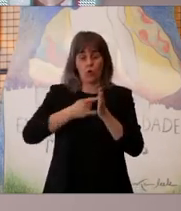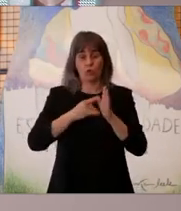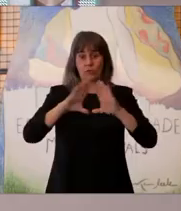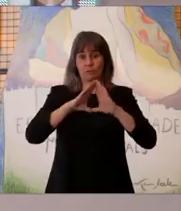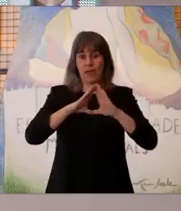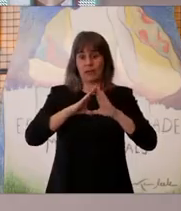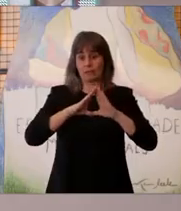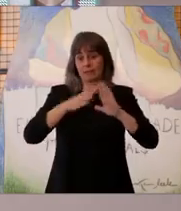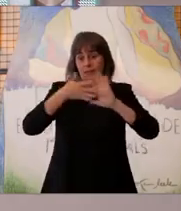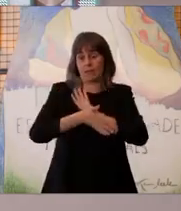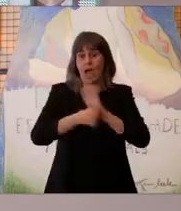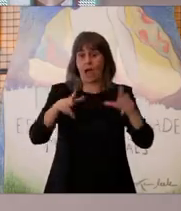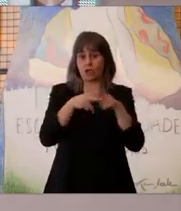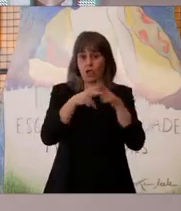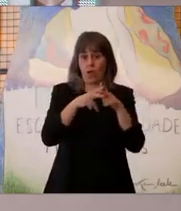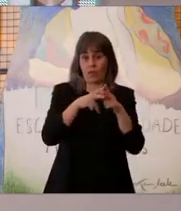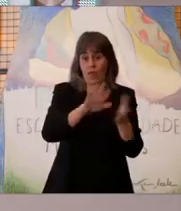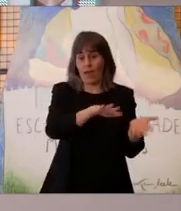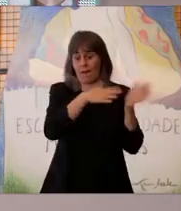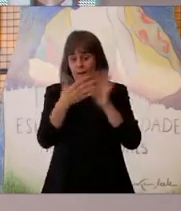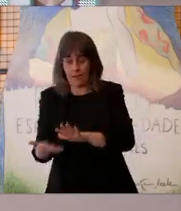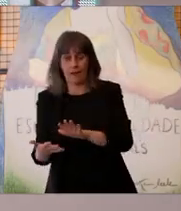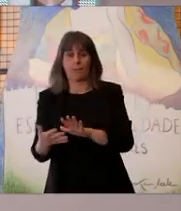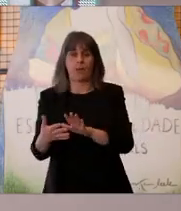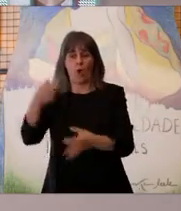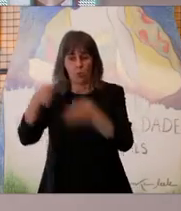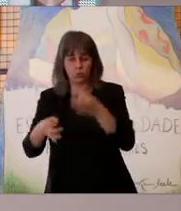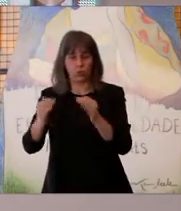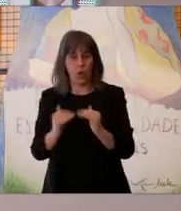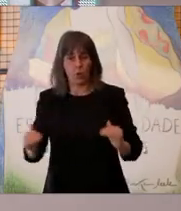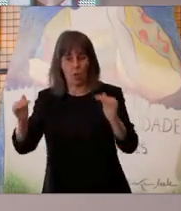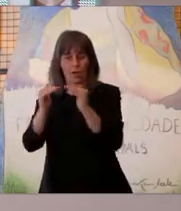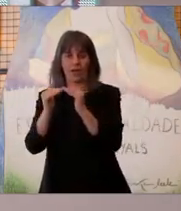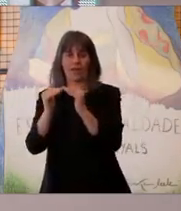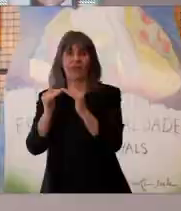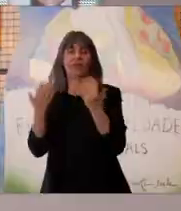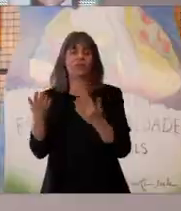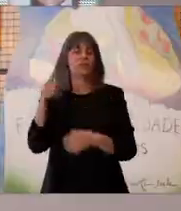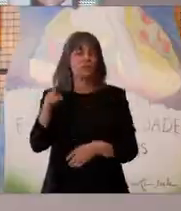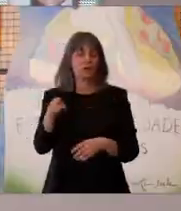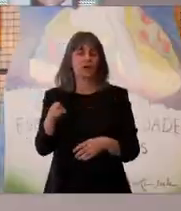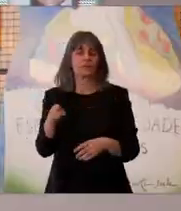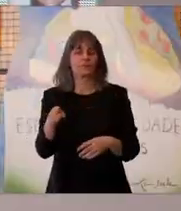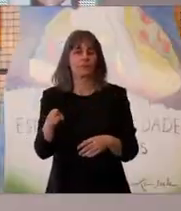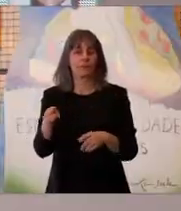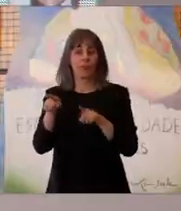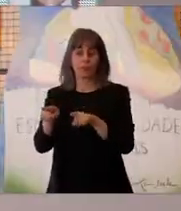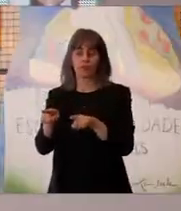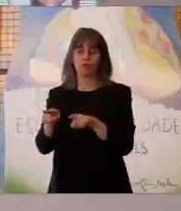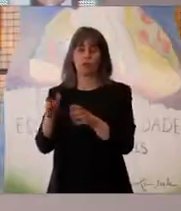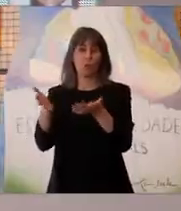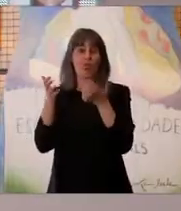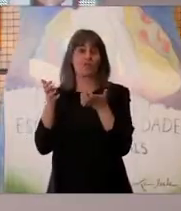hacia una sociedad más justa socialmente más igualitaria bueno pues defendemos causas desde las excepciones que transforman pero que ponen a disposición